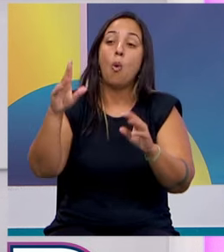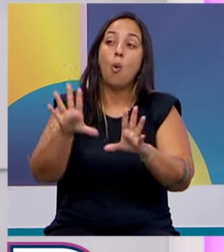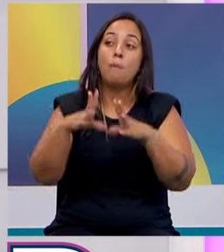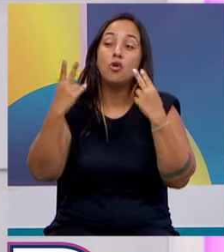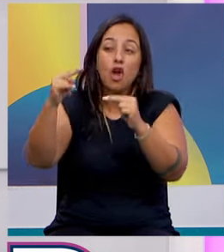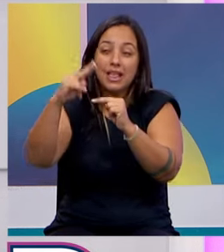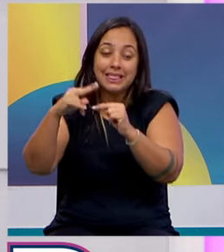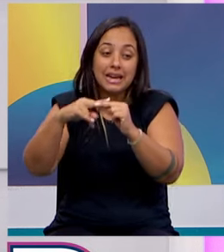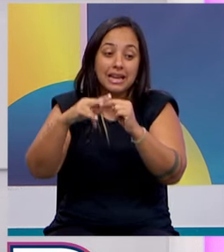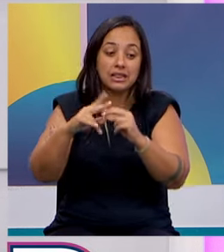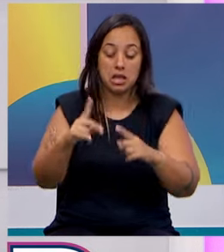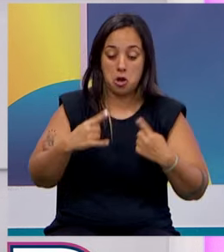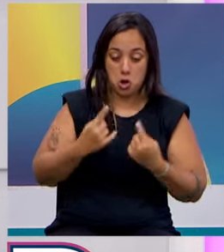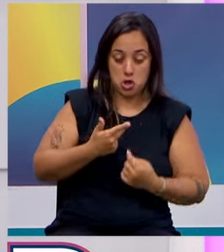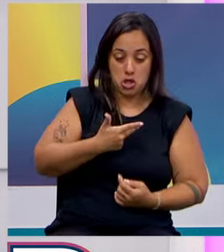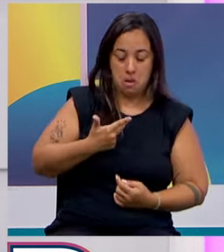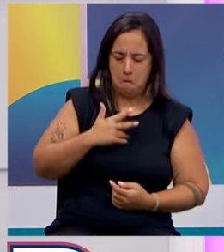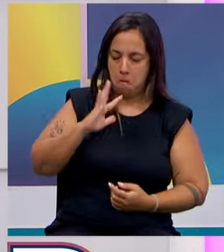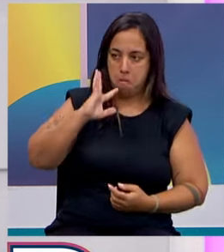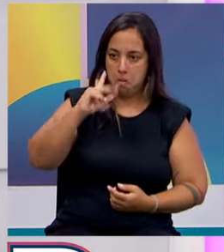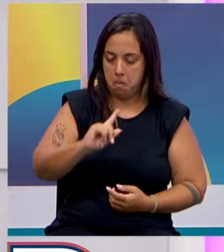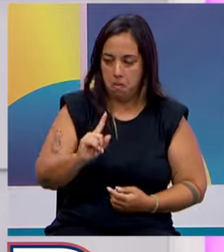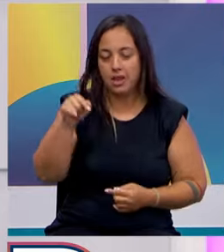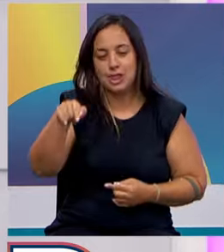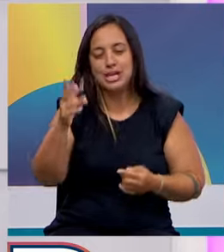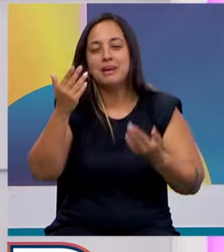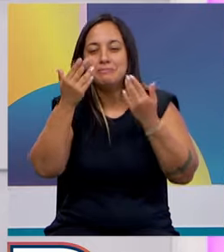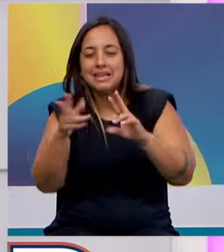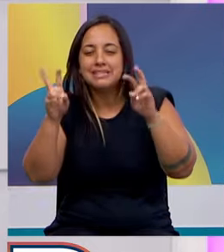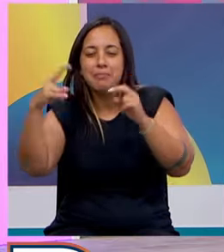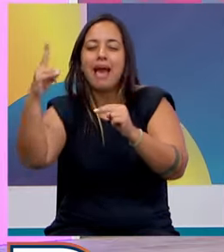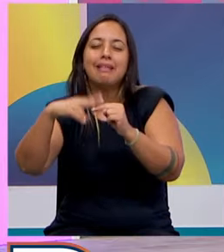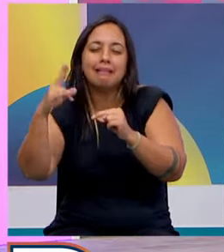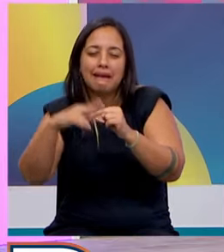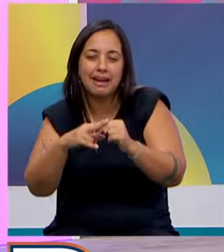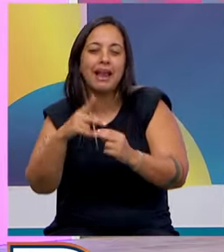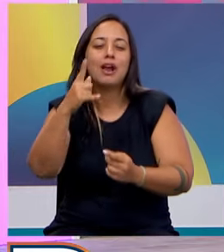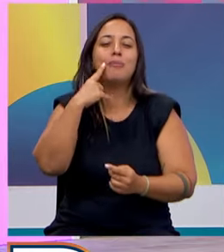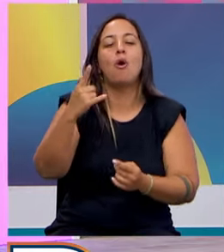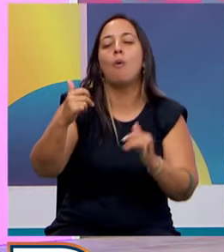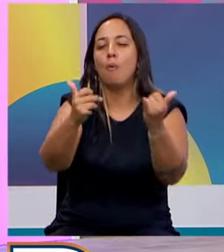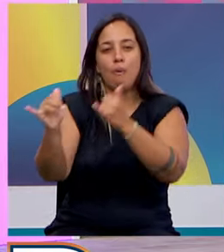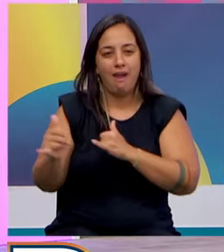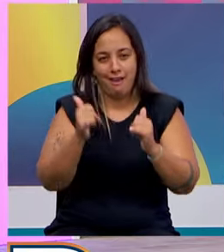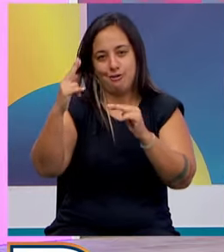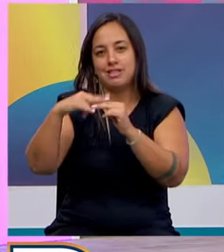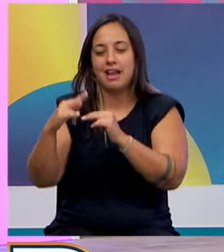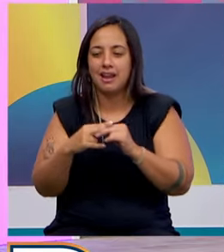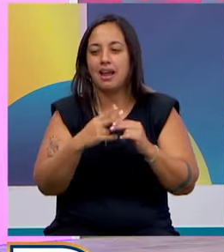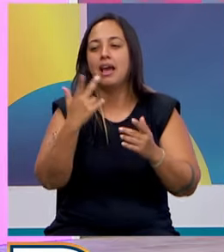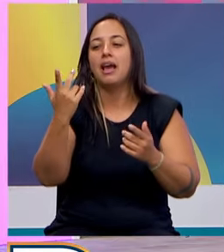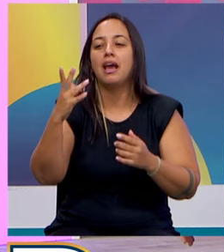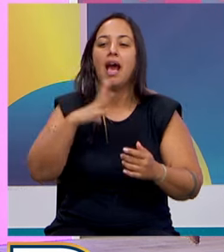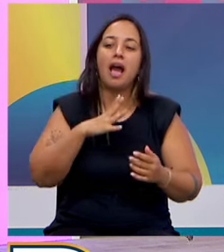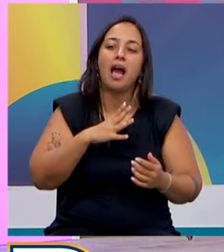vamos pasando de ese mundo digital a un juego digital con momentos donde aparecen los militantes como... con el efecto de resaca